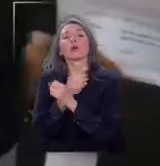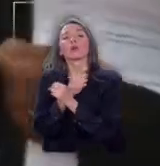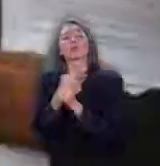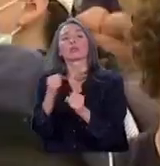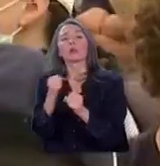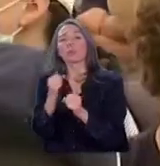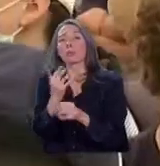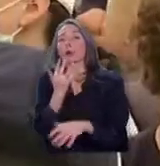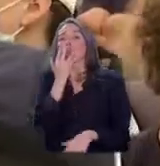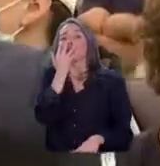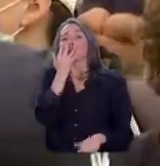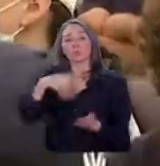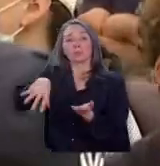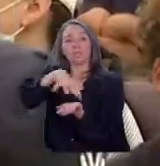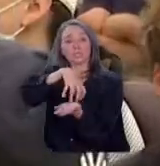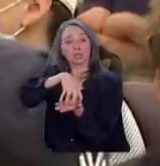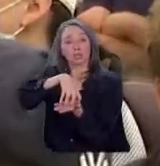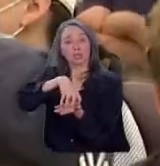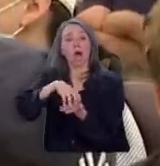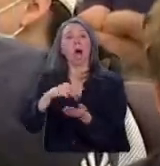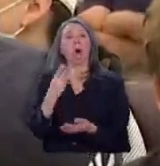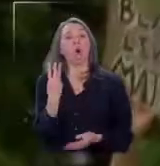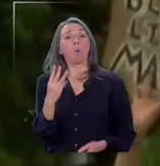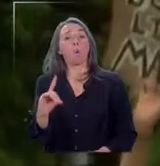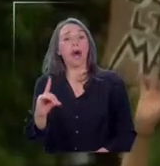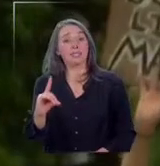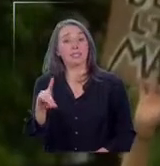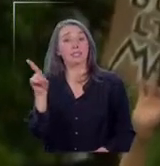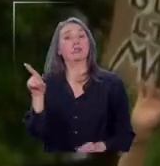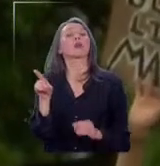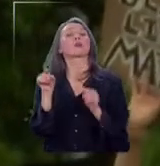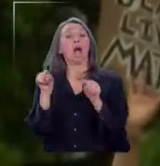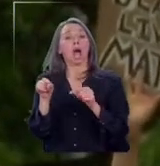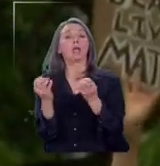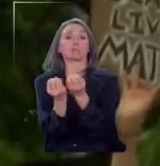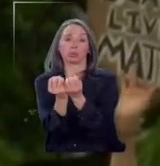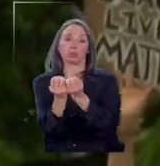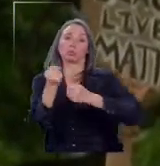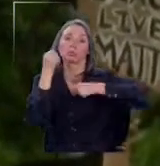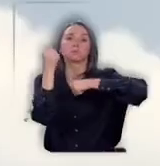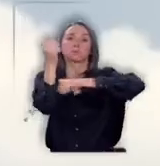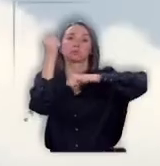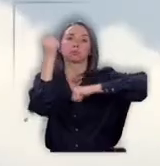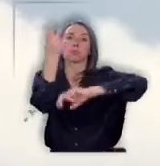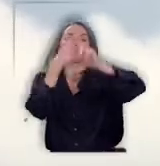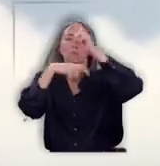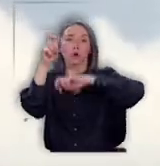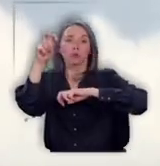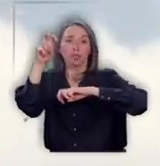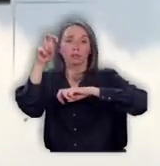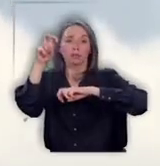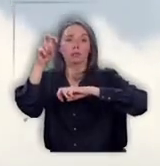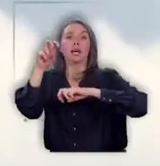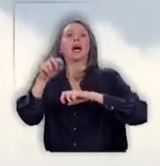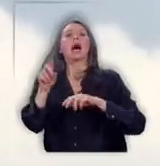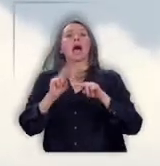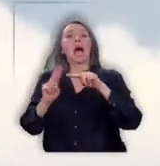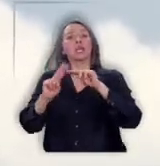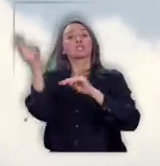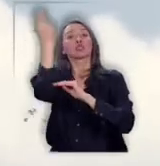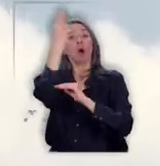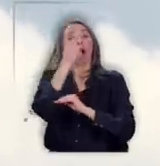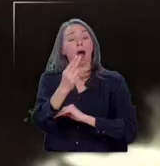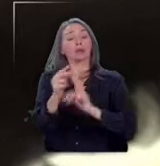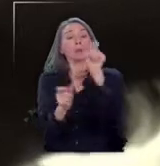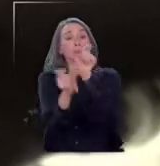please la ciudad de Washington se ha convertido en uno de los focos de las masivas protestas con intervenciones artísticas